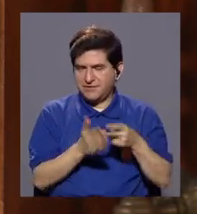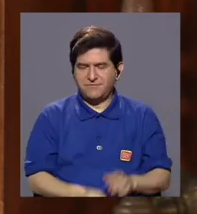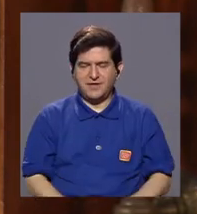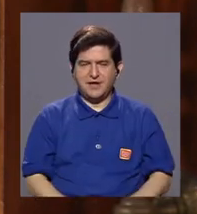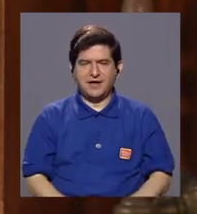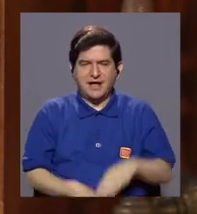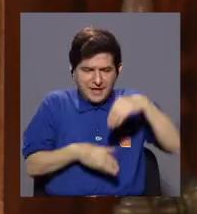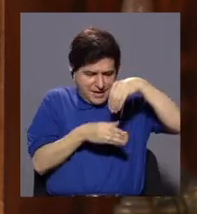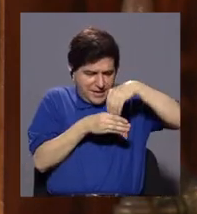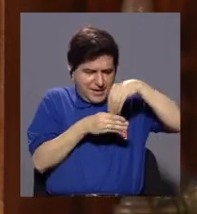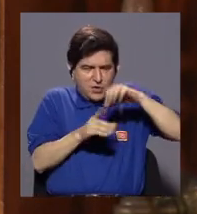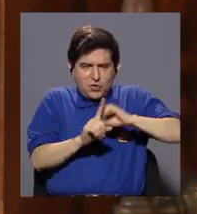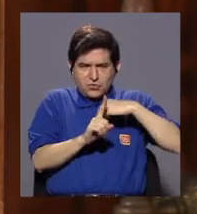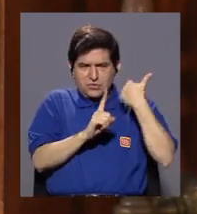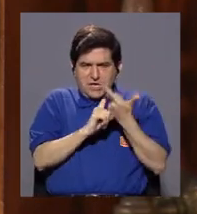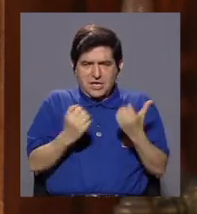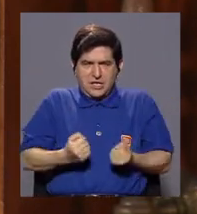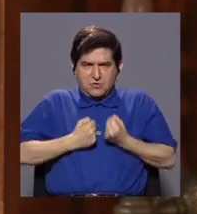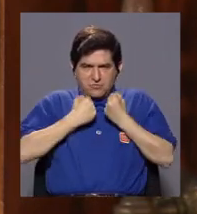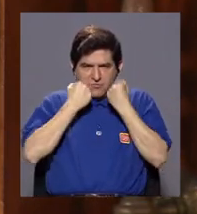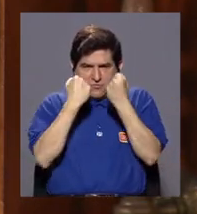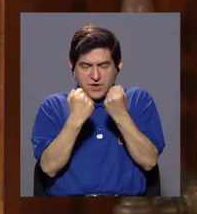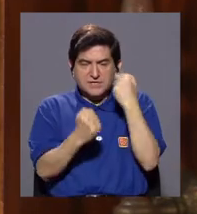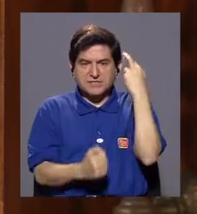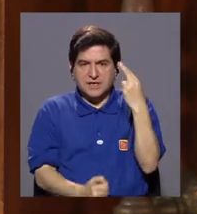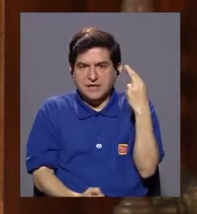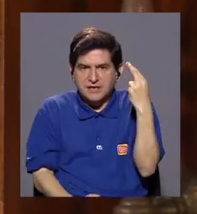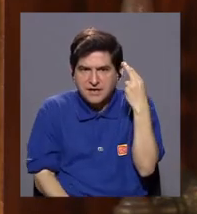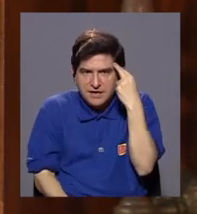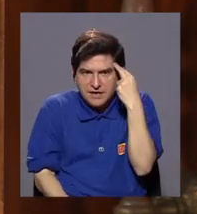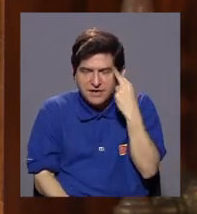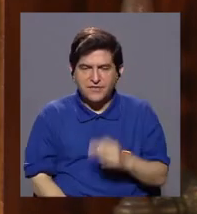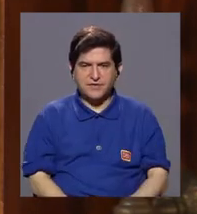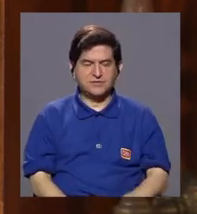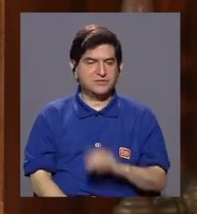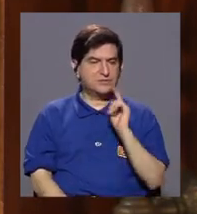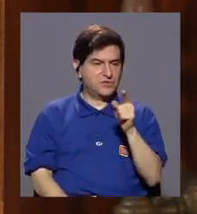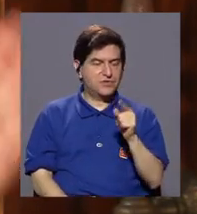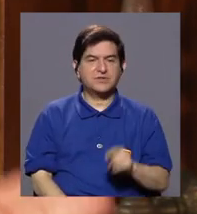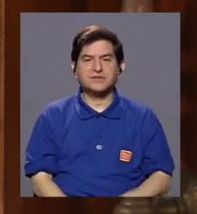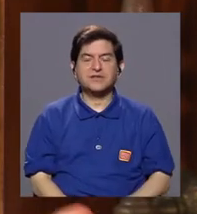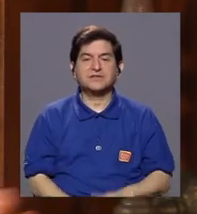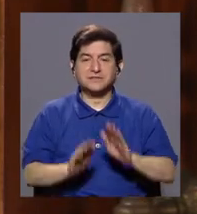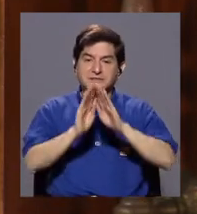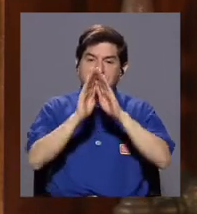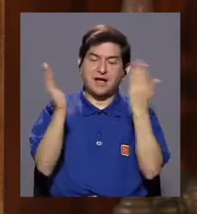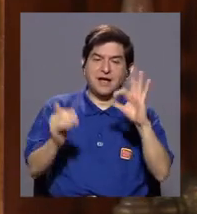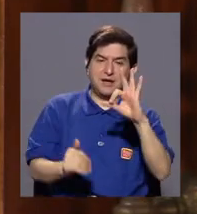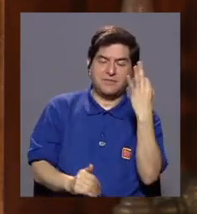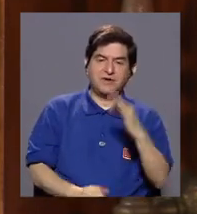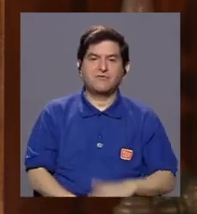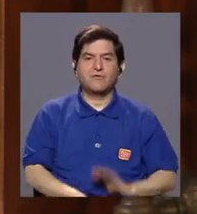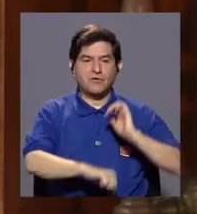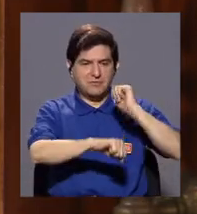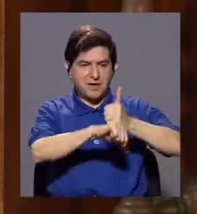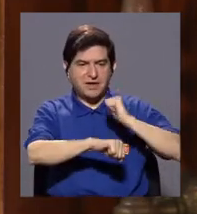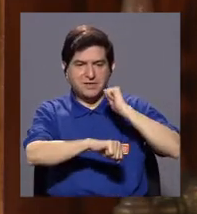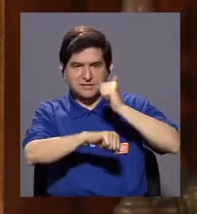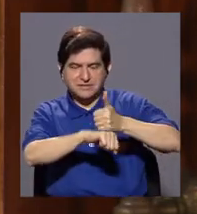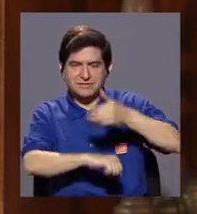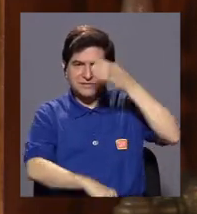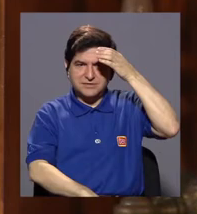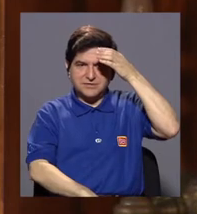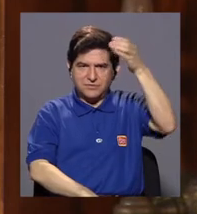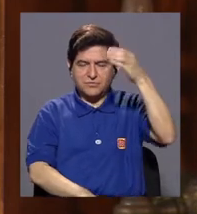el tejido social se vea fortalecido precisamente por esta, en términos amplios, creación